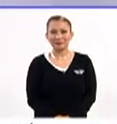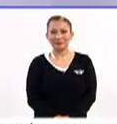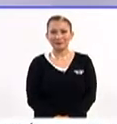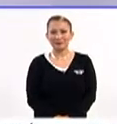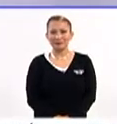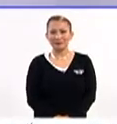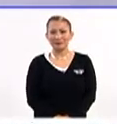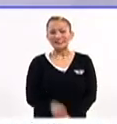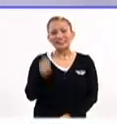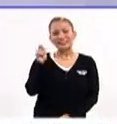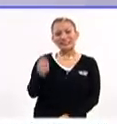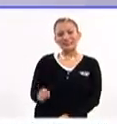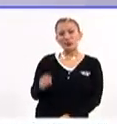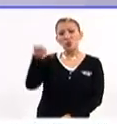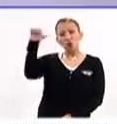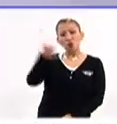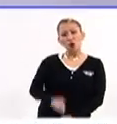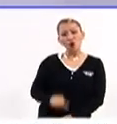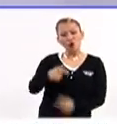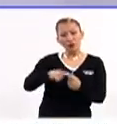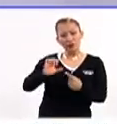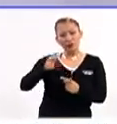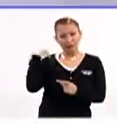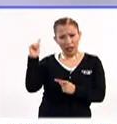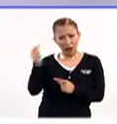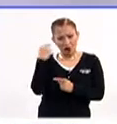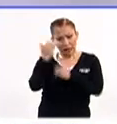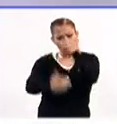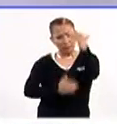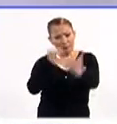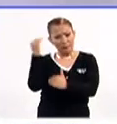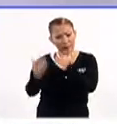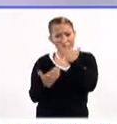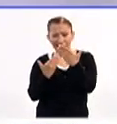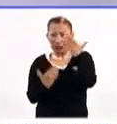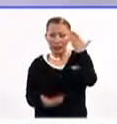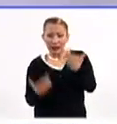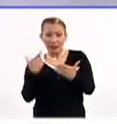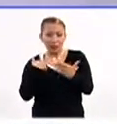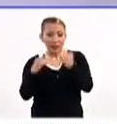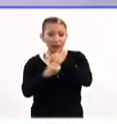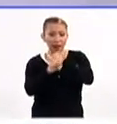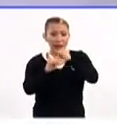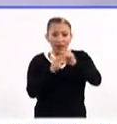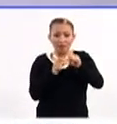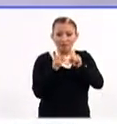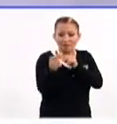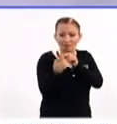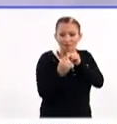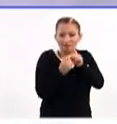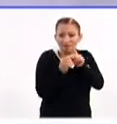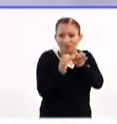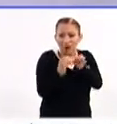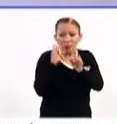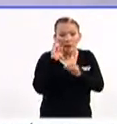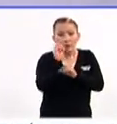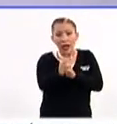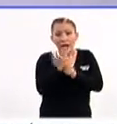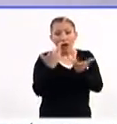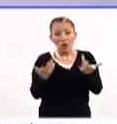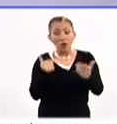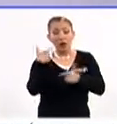La cultura de la inmediatez, el avance tecnológico y la distancia que a veces provocan las redes sociales tienden a acentuar una